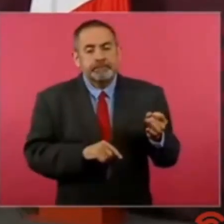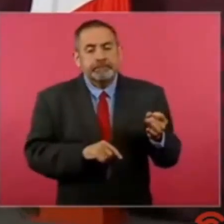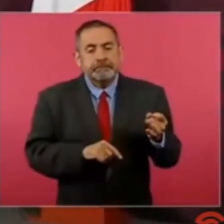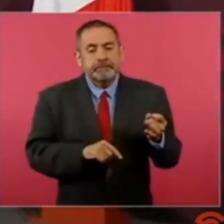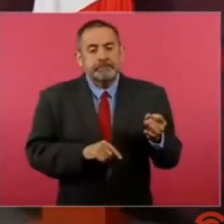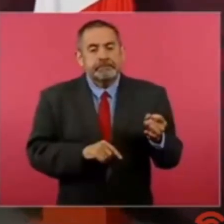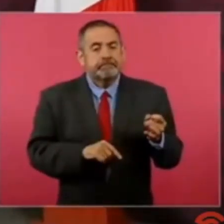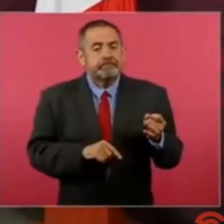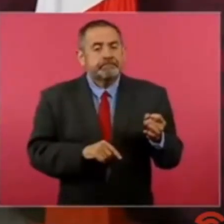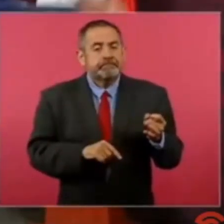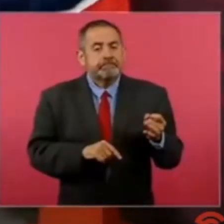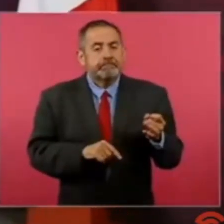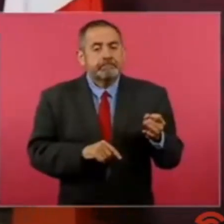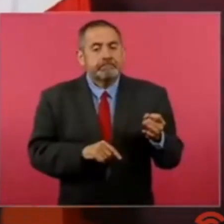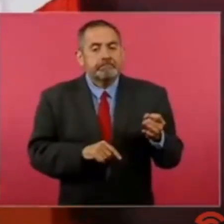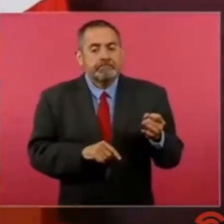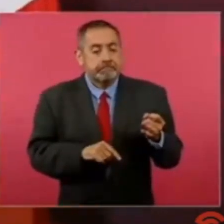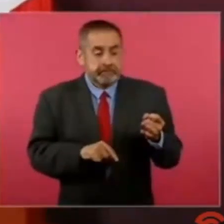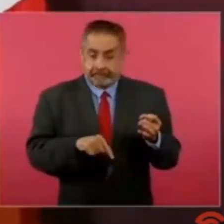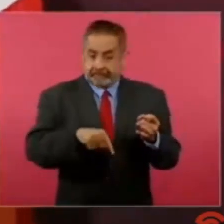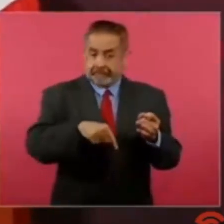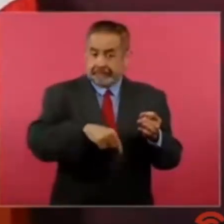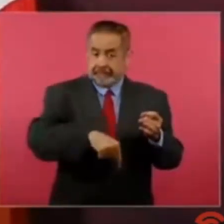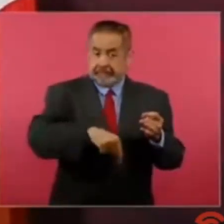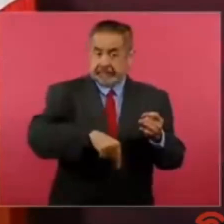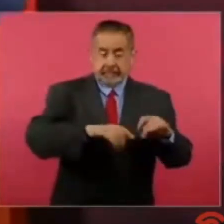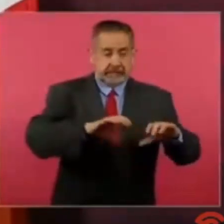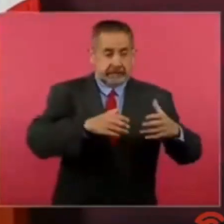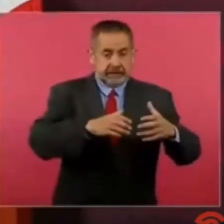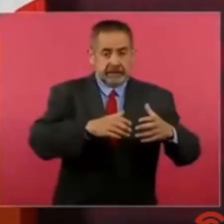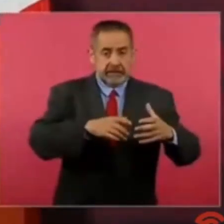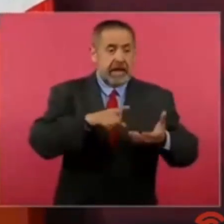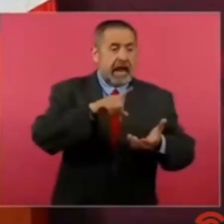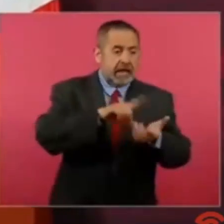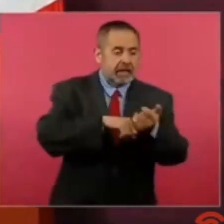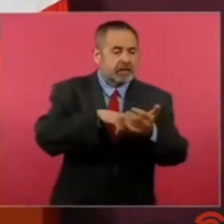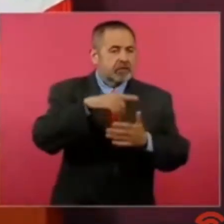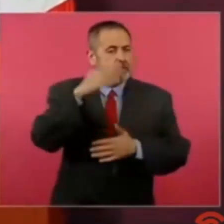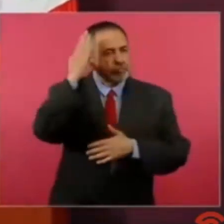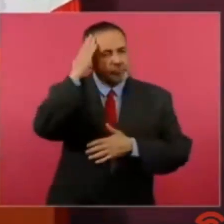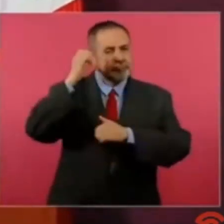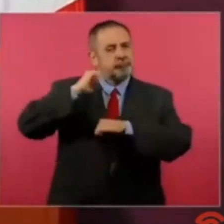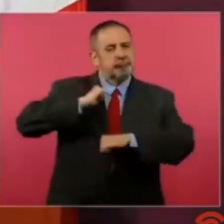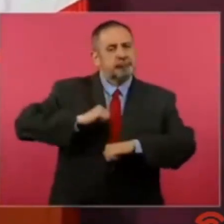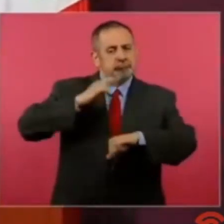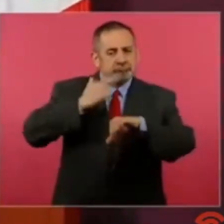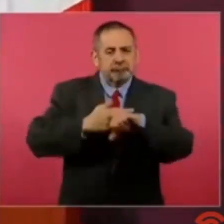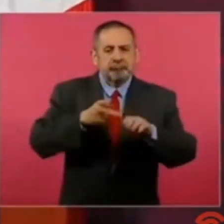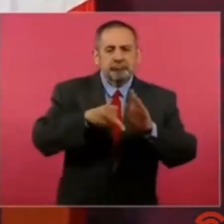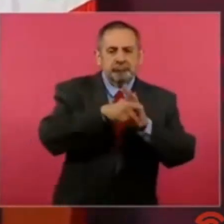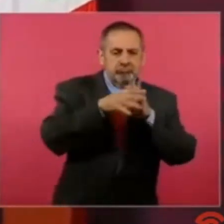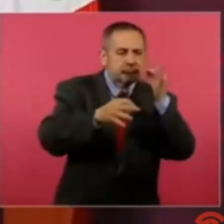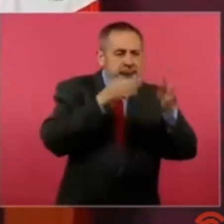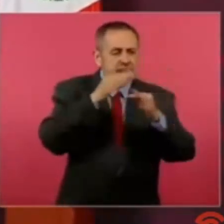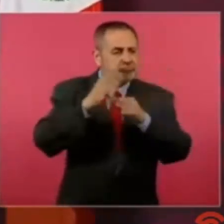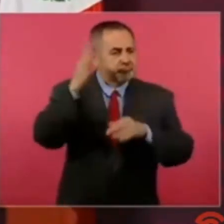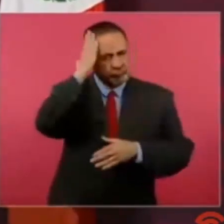aquí están todos los medios de información del país.